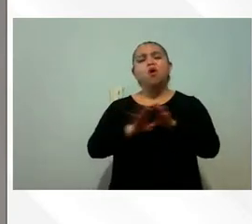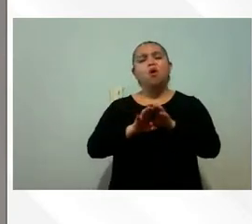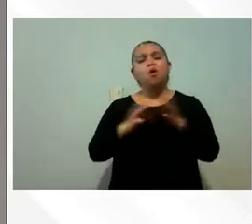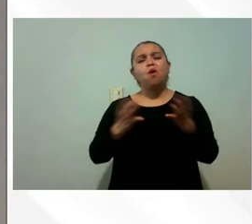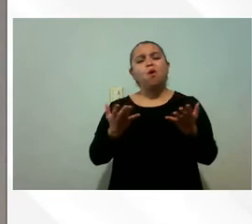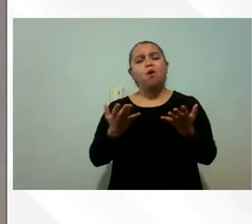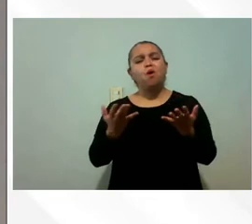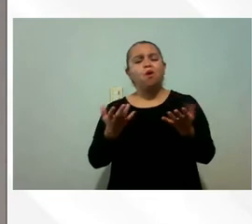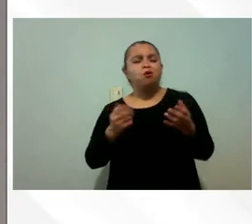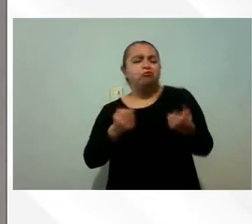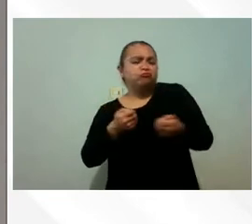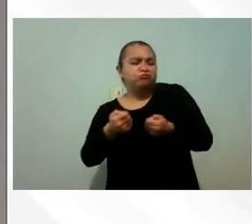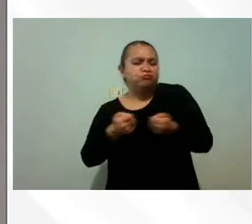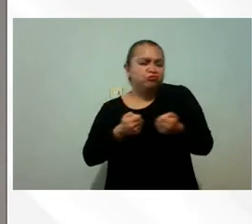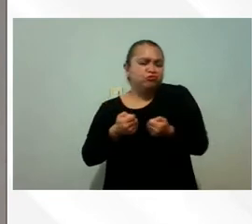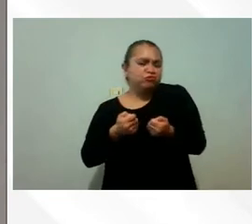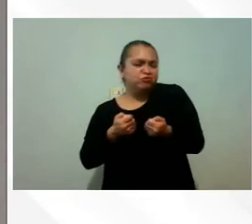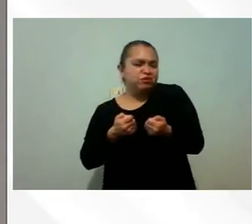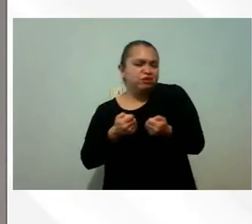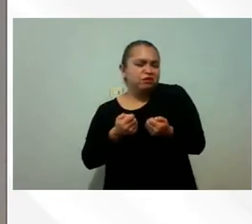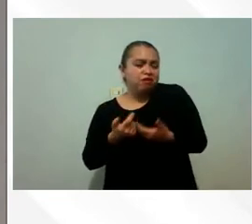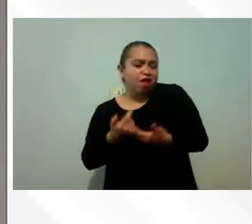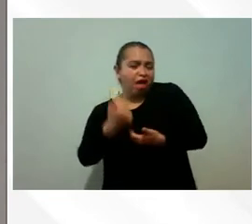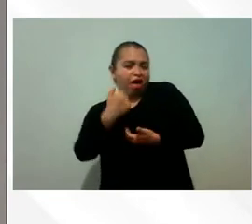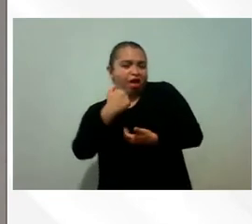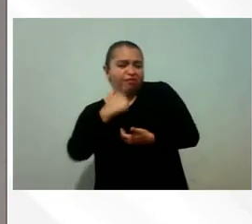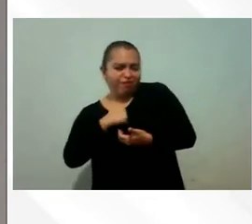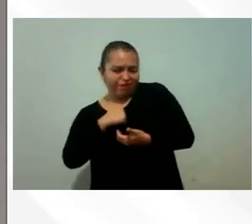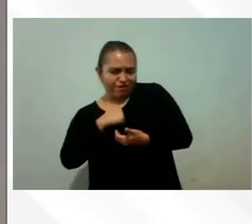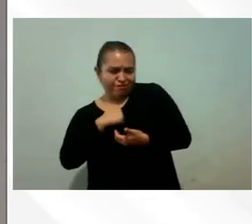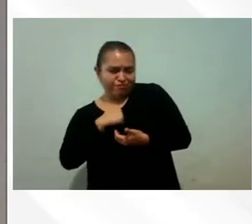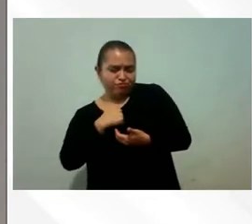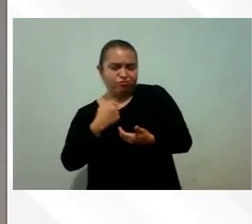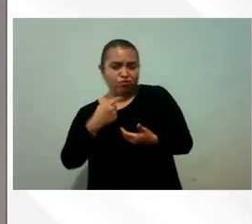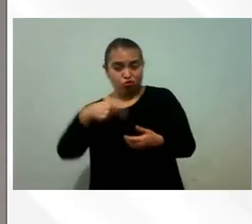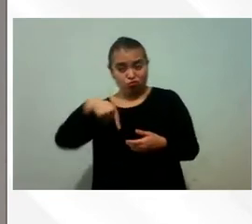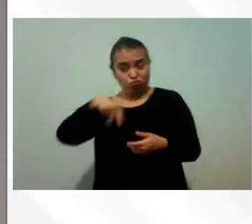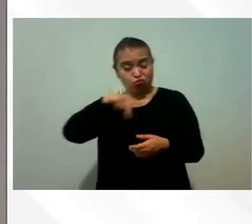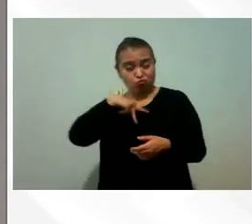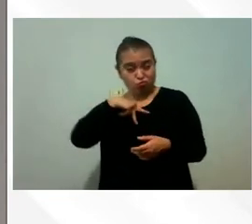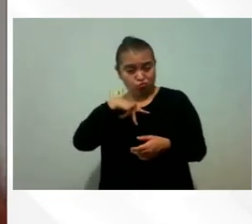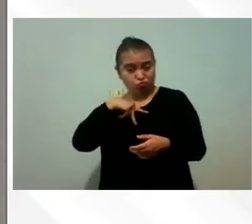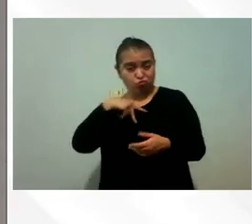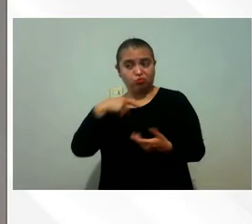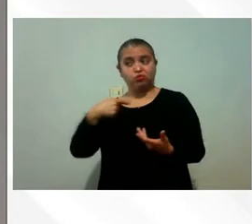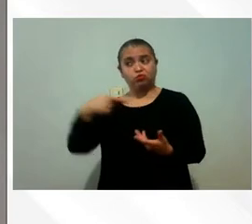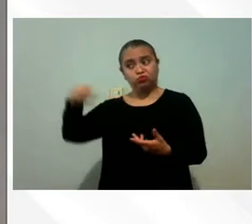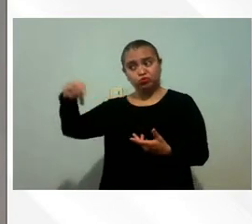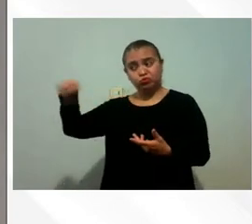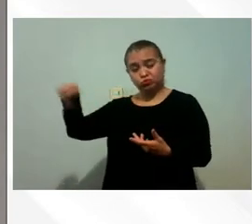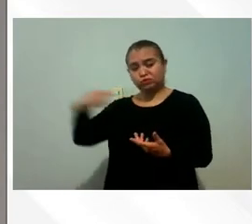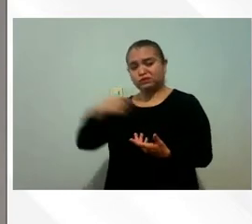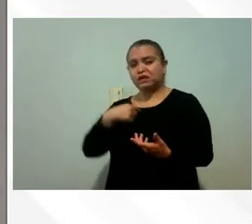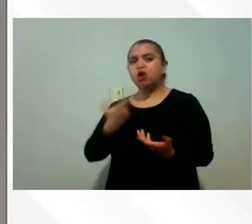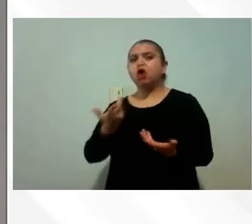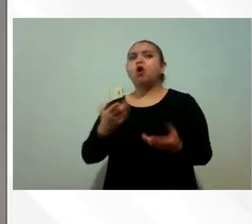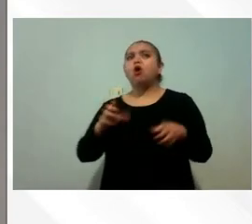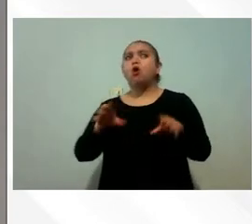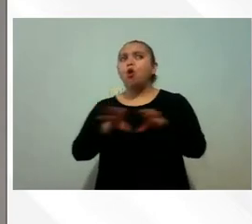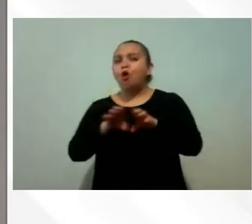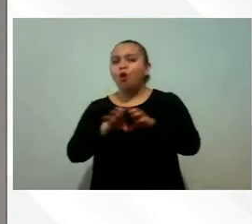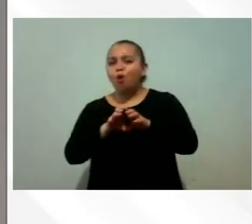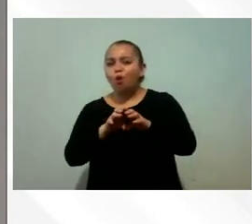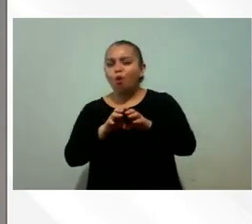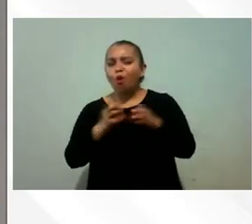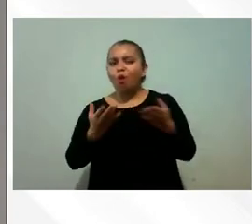domesticar nos habita en lo personal, pero cómo este domesticar está presente en el aula, en la